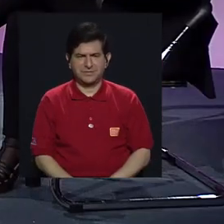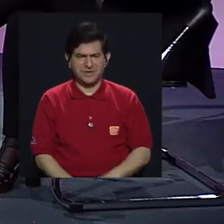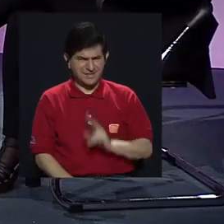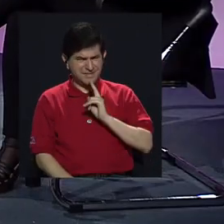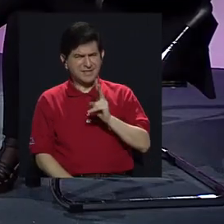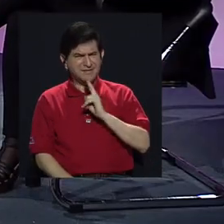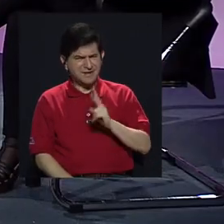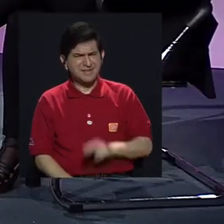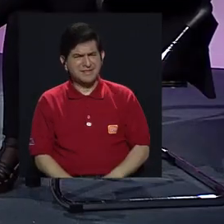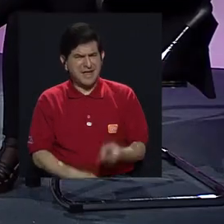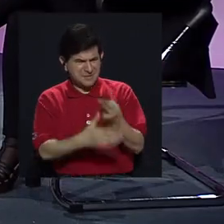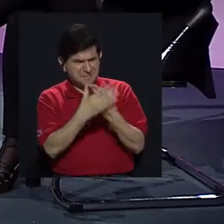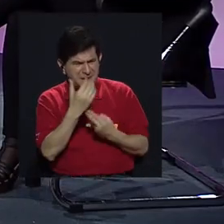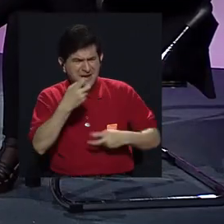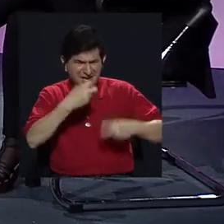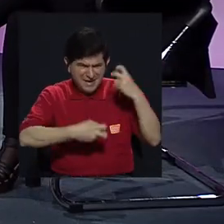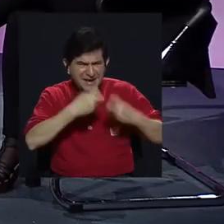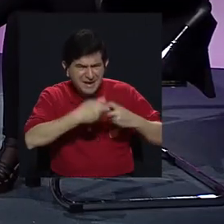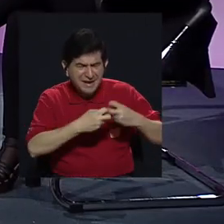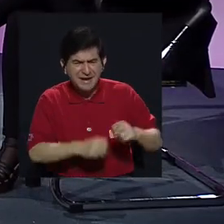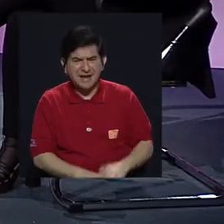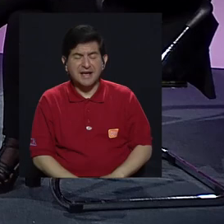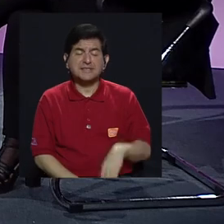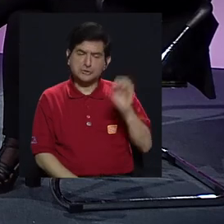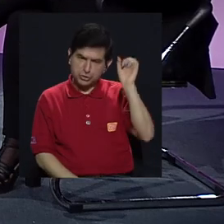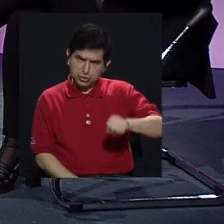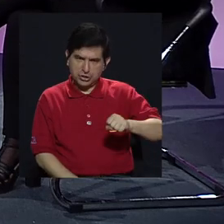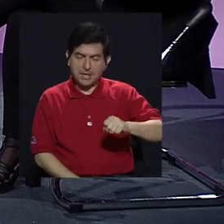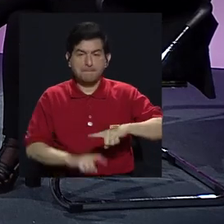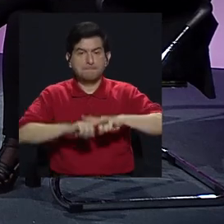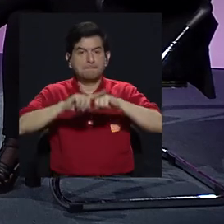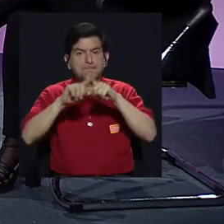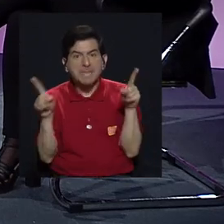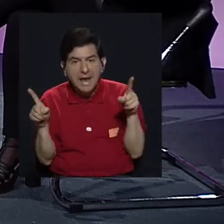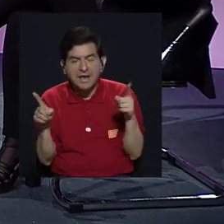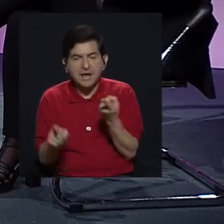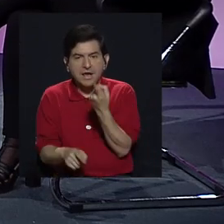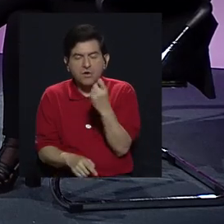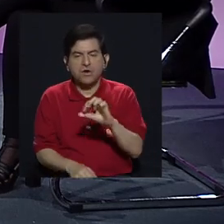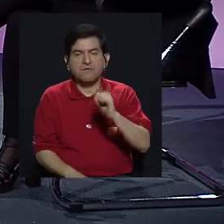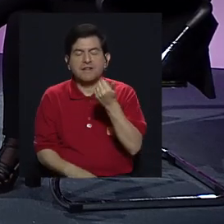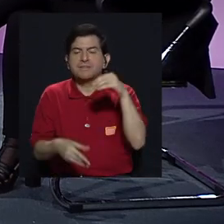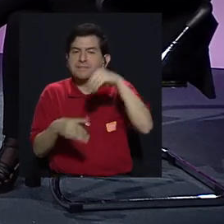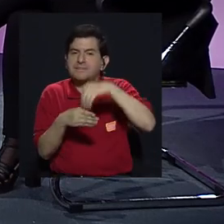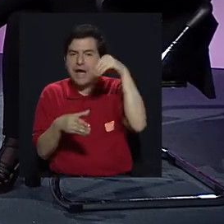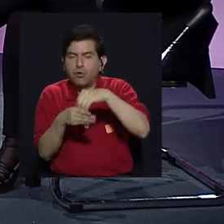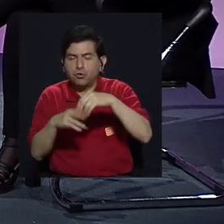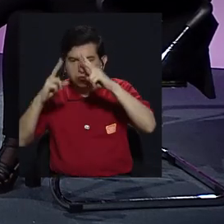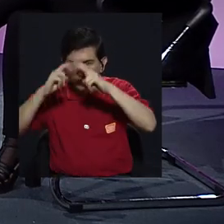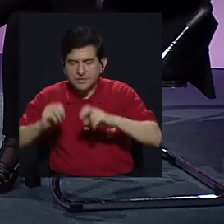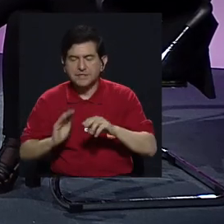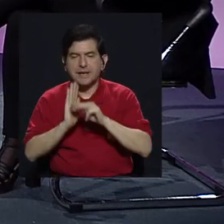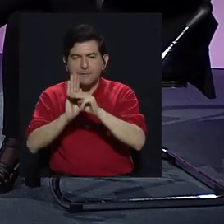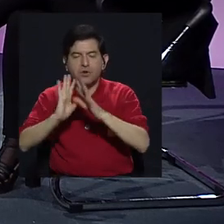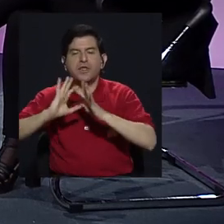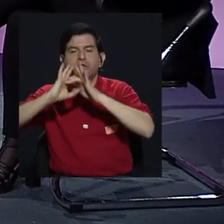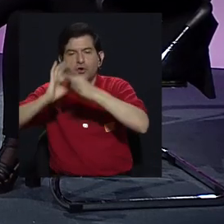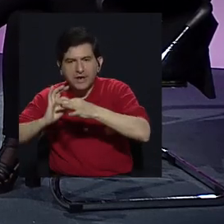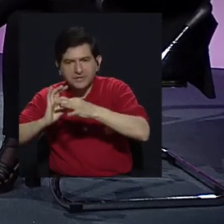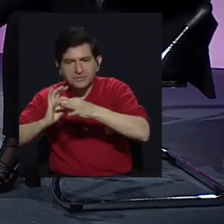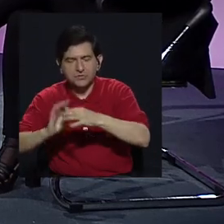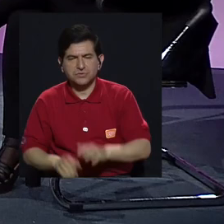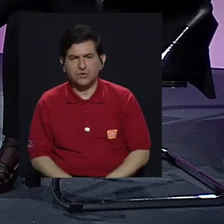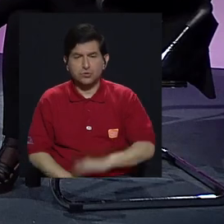¿será realmente que la pareja está en crisis? Que indudablemente está en crisis, pero le hace falta otro componente, y es analizar el modelo